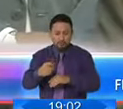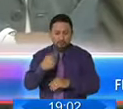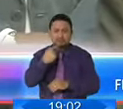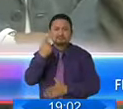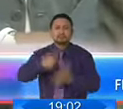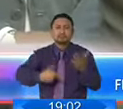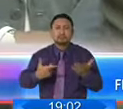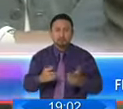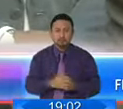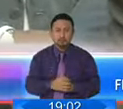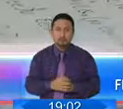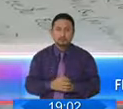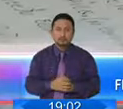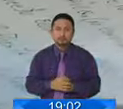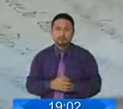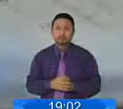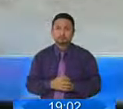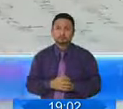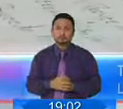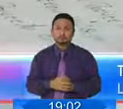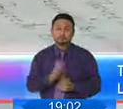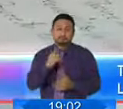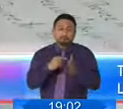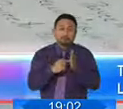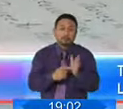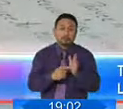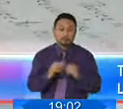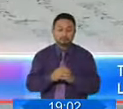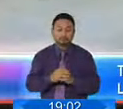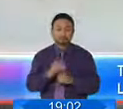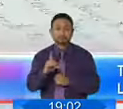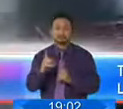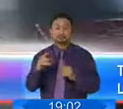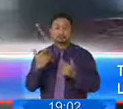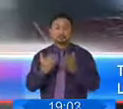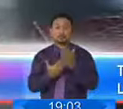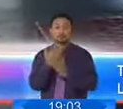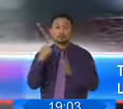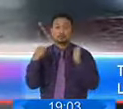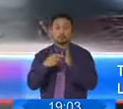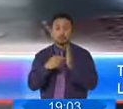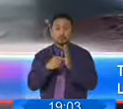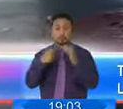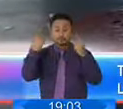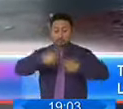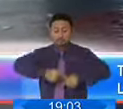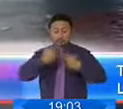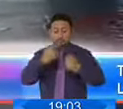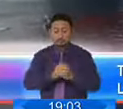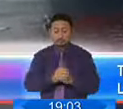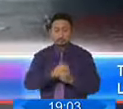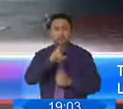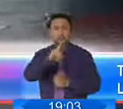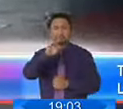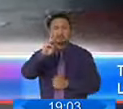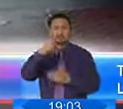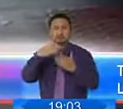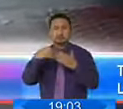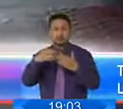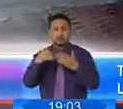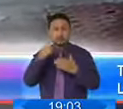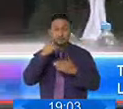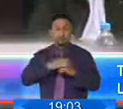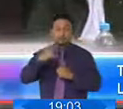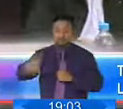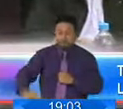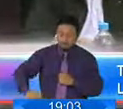adquirimos diariamente. Ponen como ejemplo que con el impuesto aduanero se incrementará en $26 el costo de las